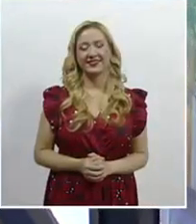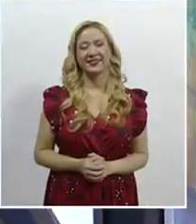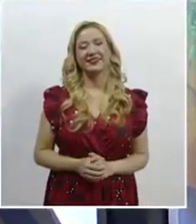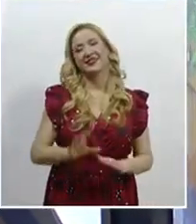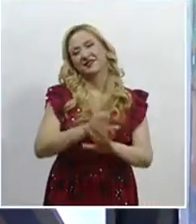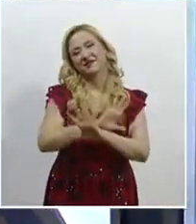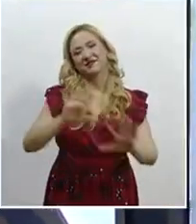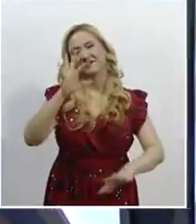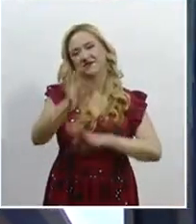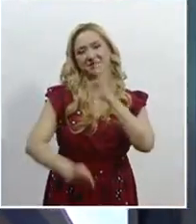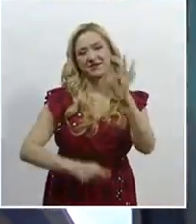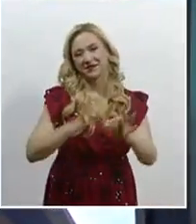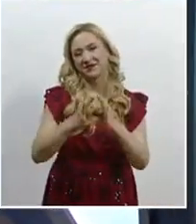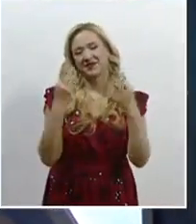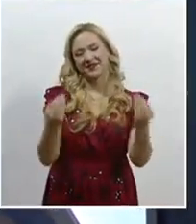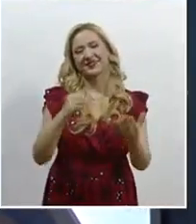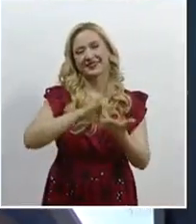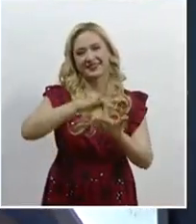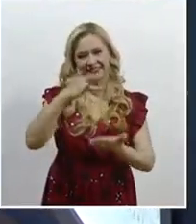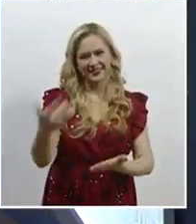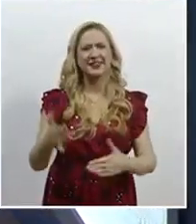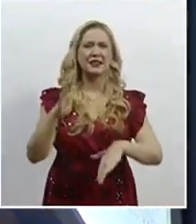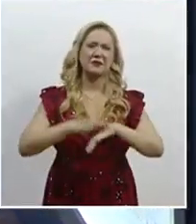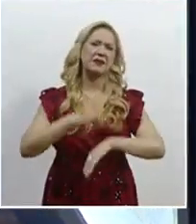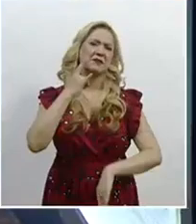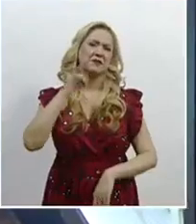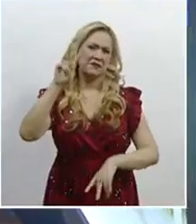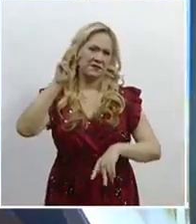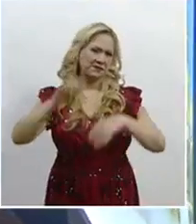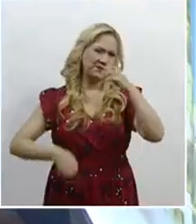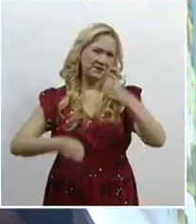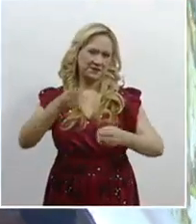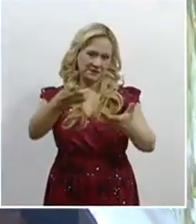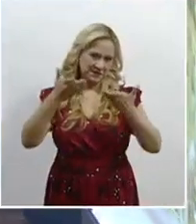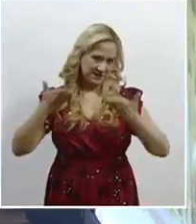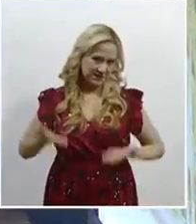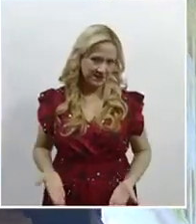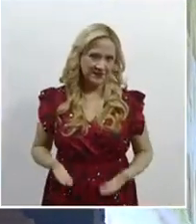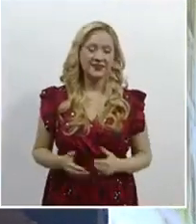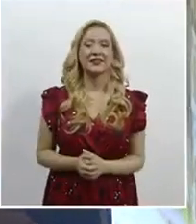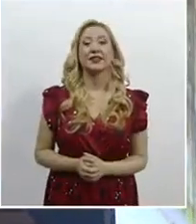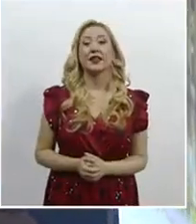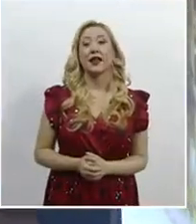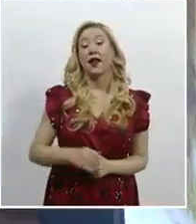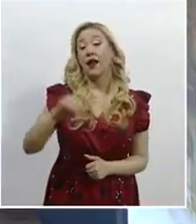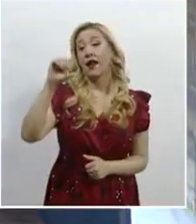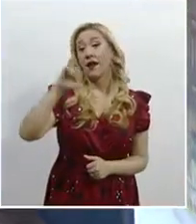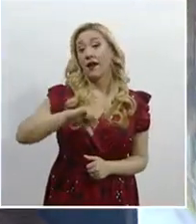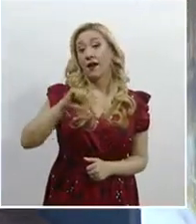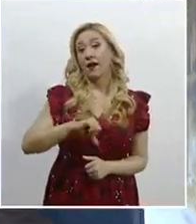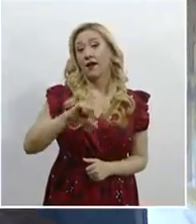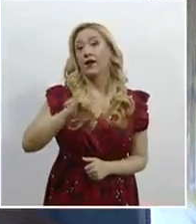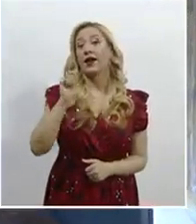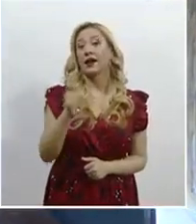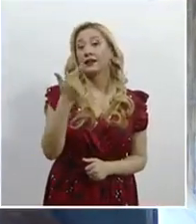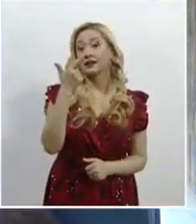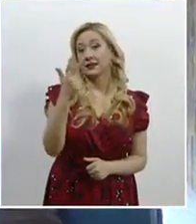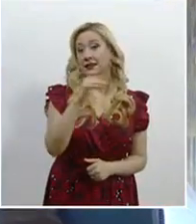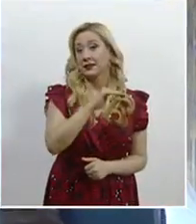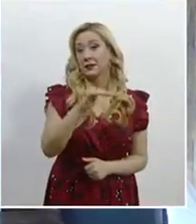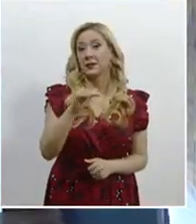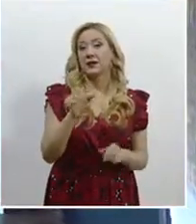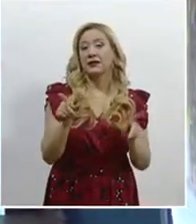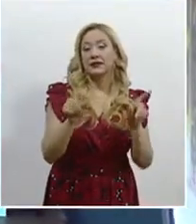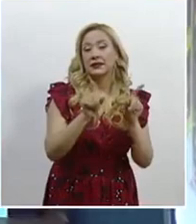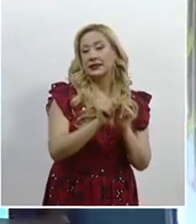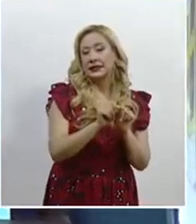Así concluimos esta emisión. Lo invito a mantenerse en la señal del canal del Poder Judicial de la Federación. No se pierda a las 19:30 horas nuestro avance